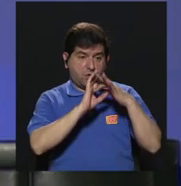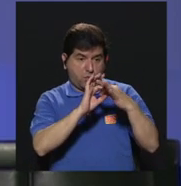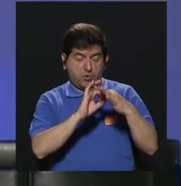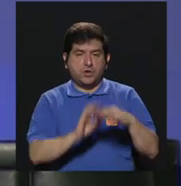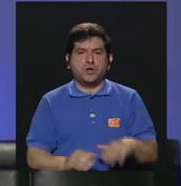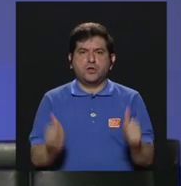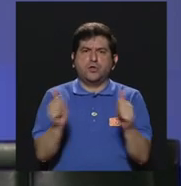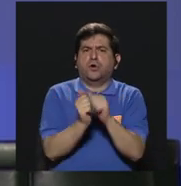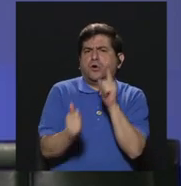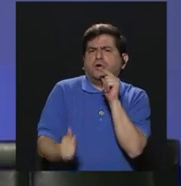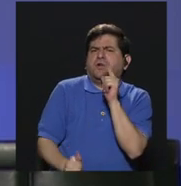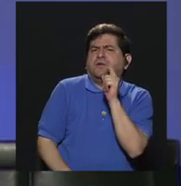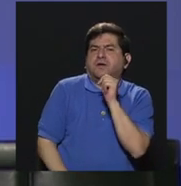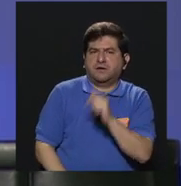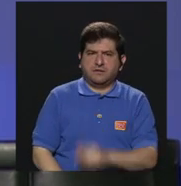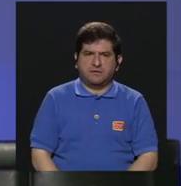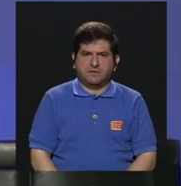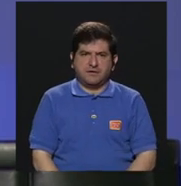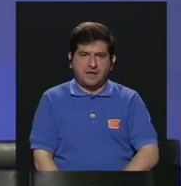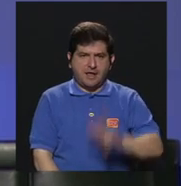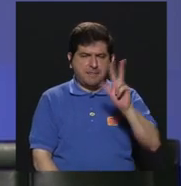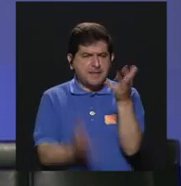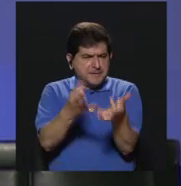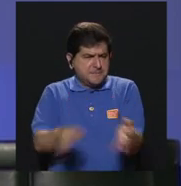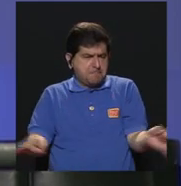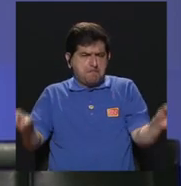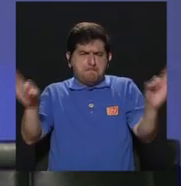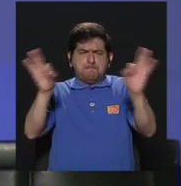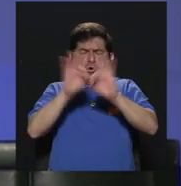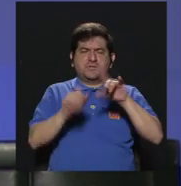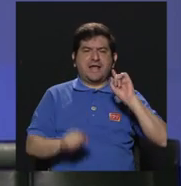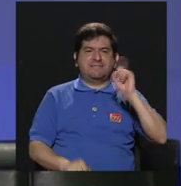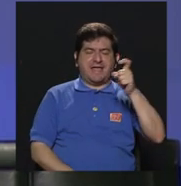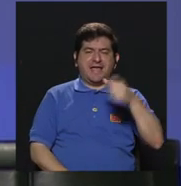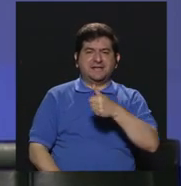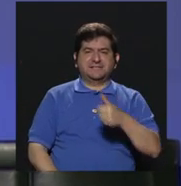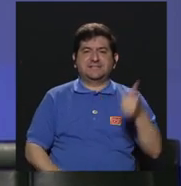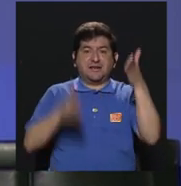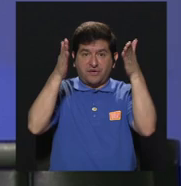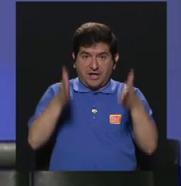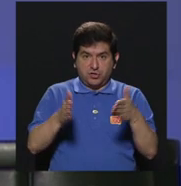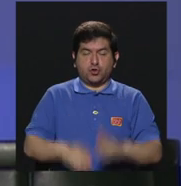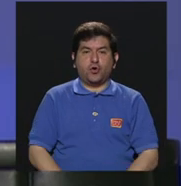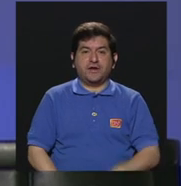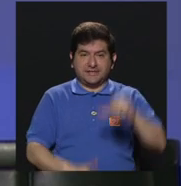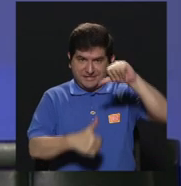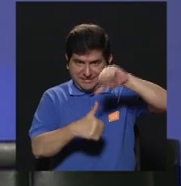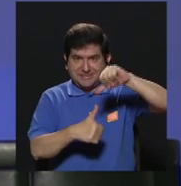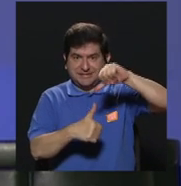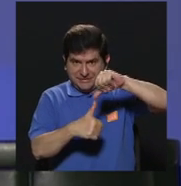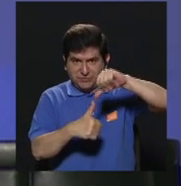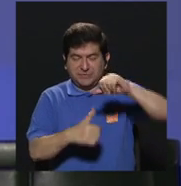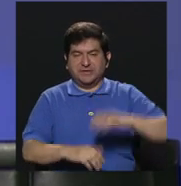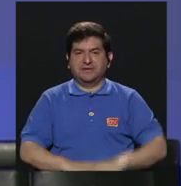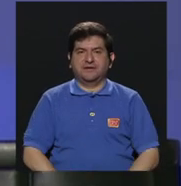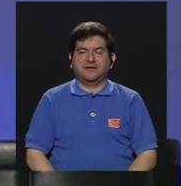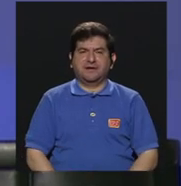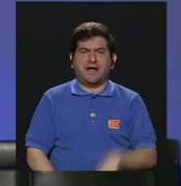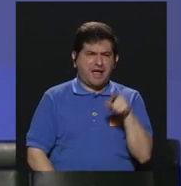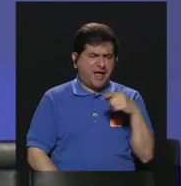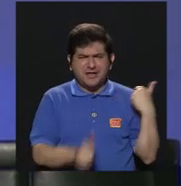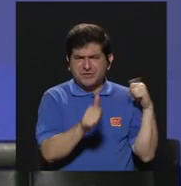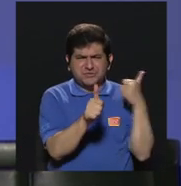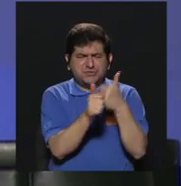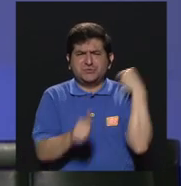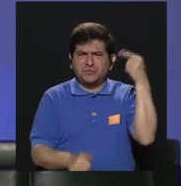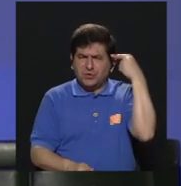entre otros, de 3 distinguidos ex-rectores centroamericanos perseguidos por